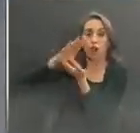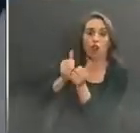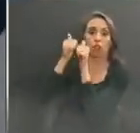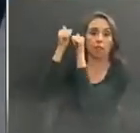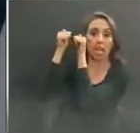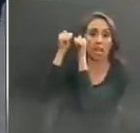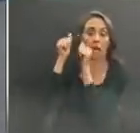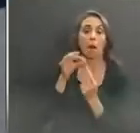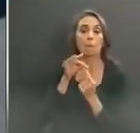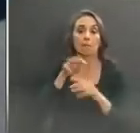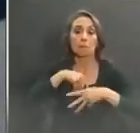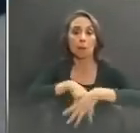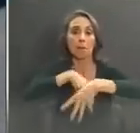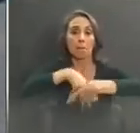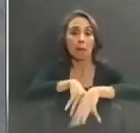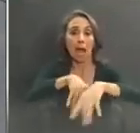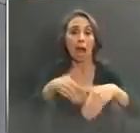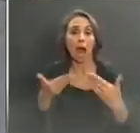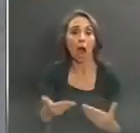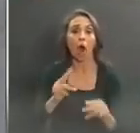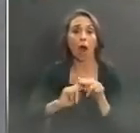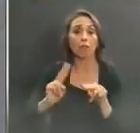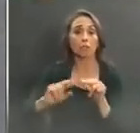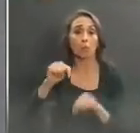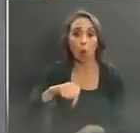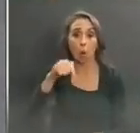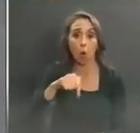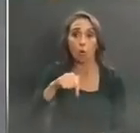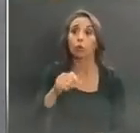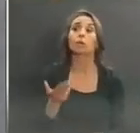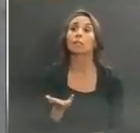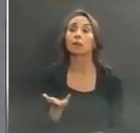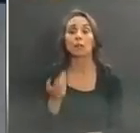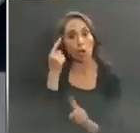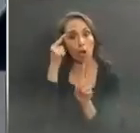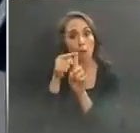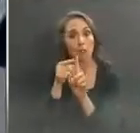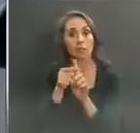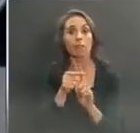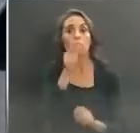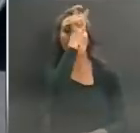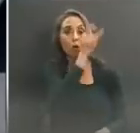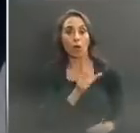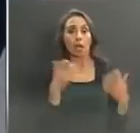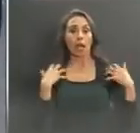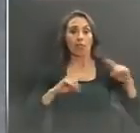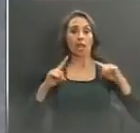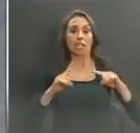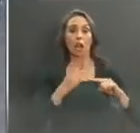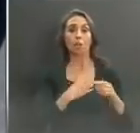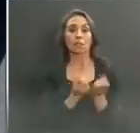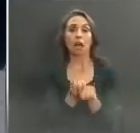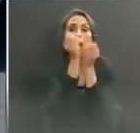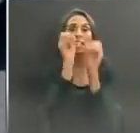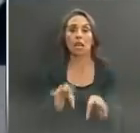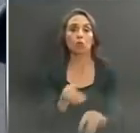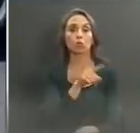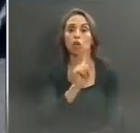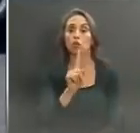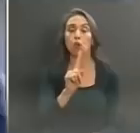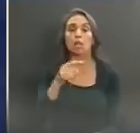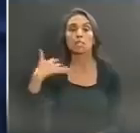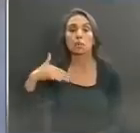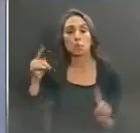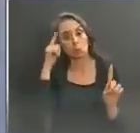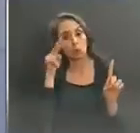esta movilización que se está llevando a cabo el día de hoy es precisamente para que el delegado presidencial dé un paso al costado, porque él ya no es una figura válida para